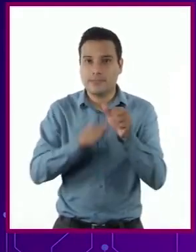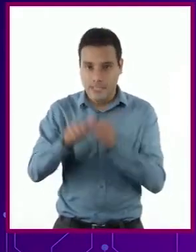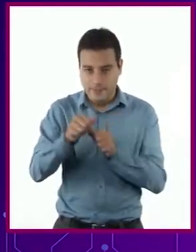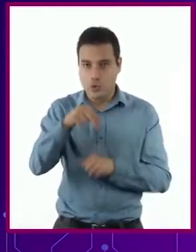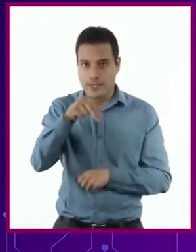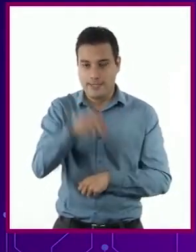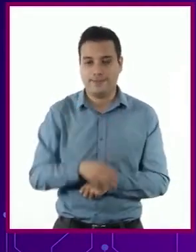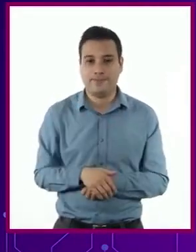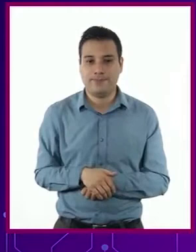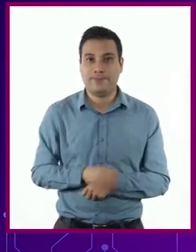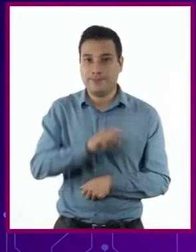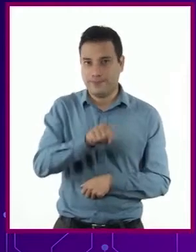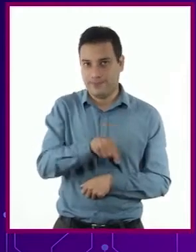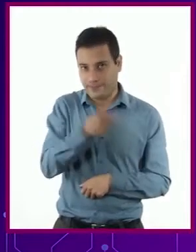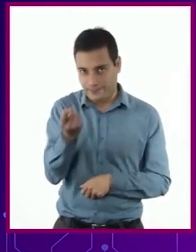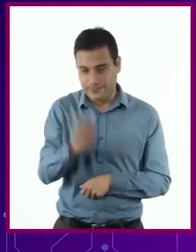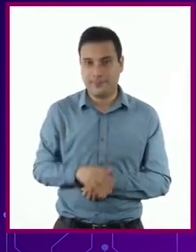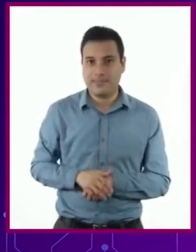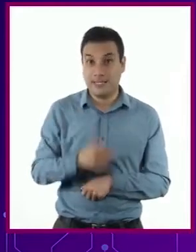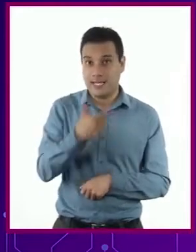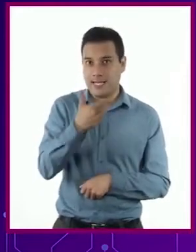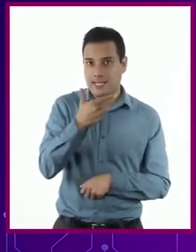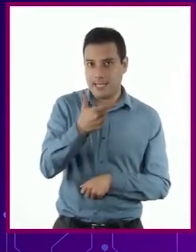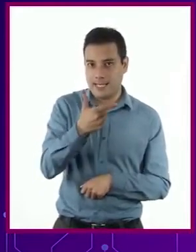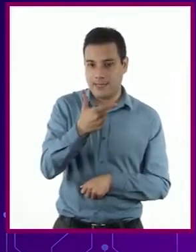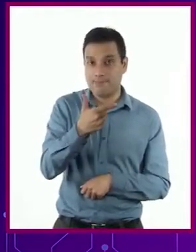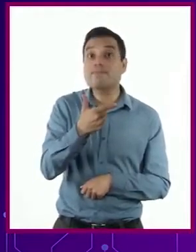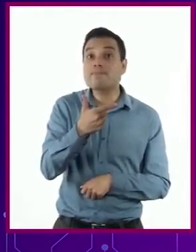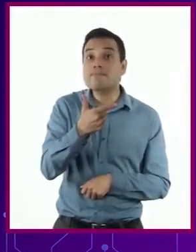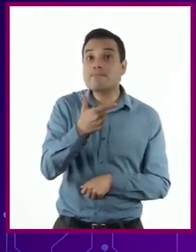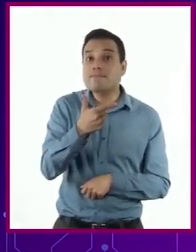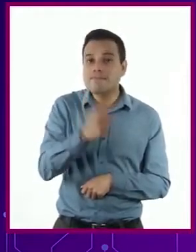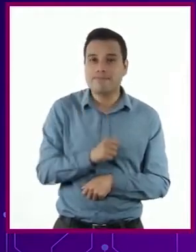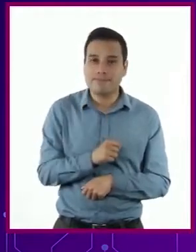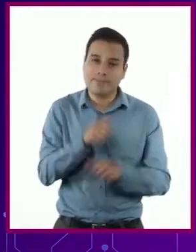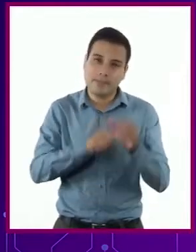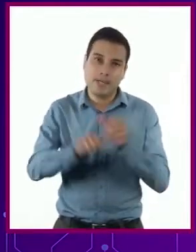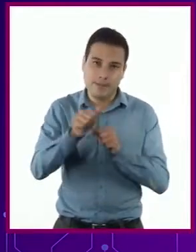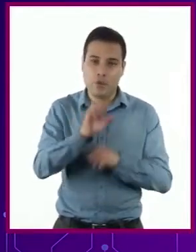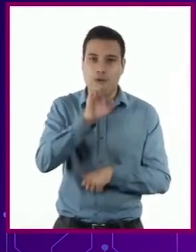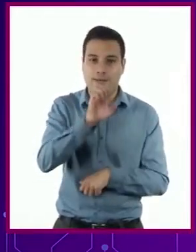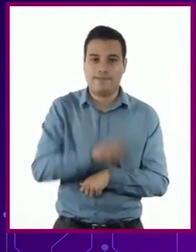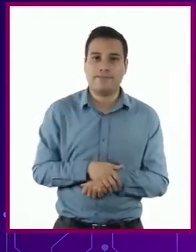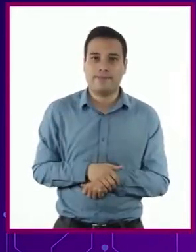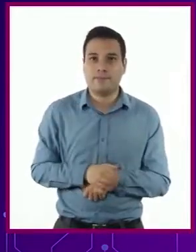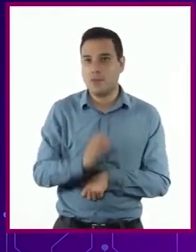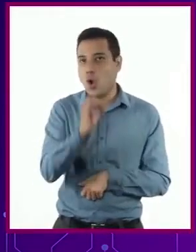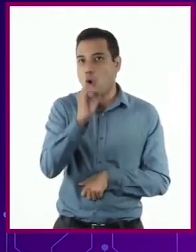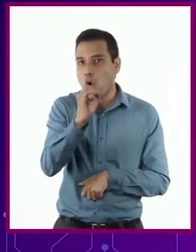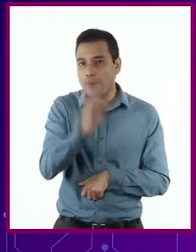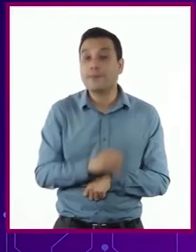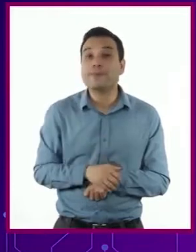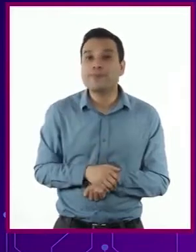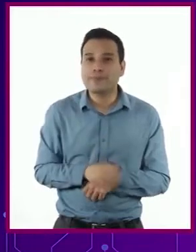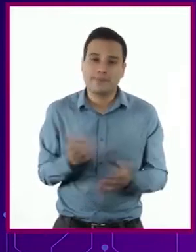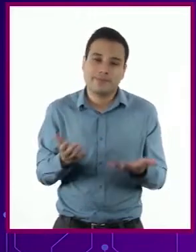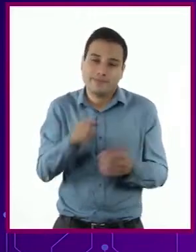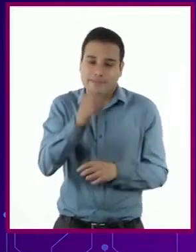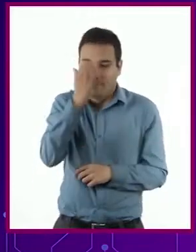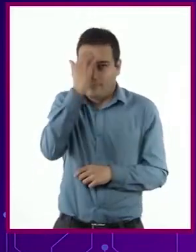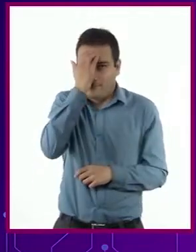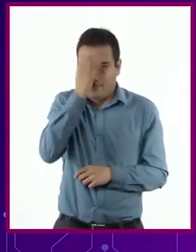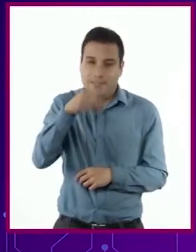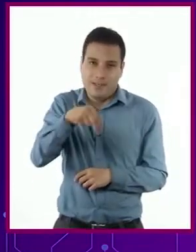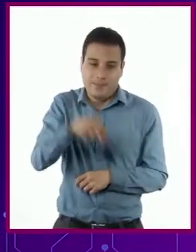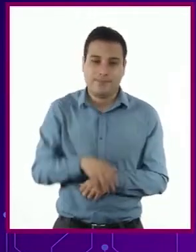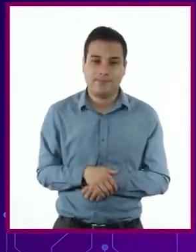letra N. La letra G se convierte en la letra E. Y la letra O, ya se sabe, es la letra